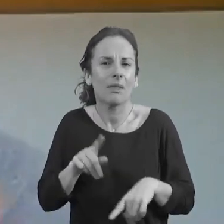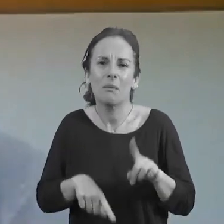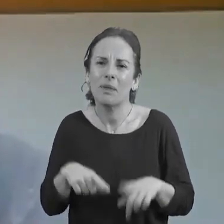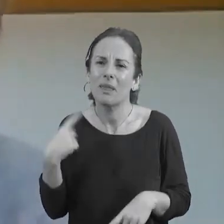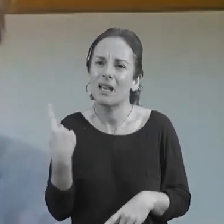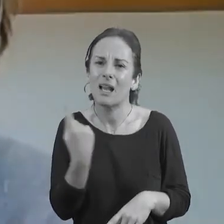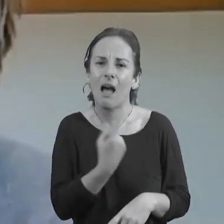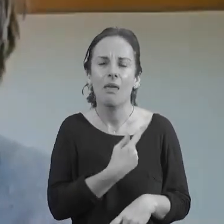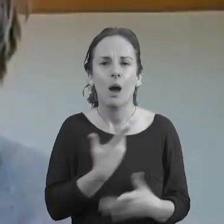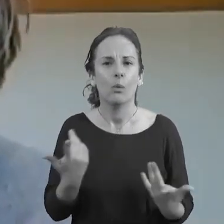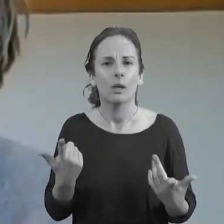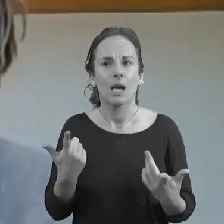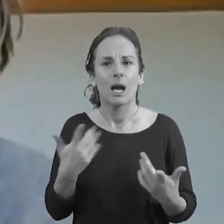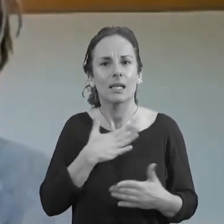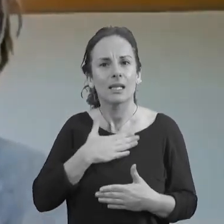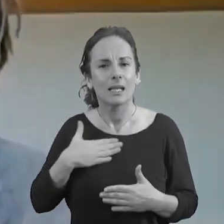querer compartir con el resto